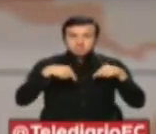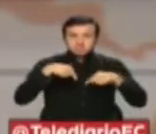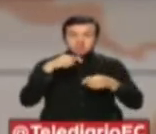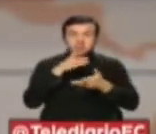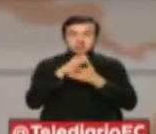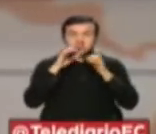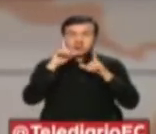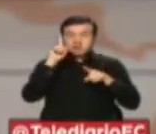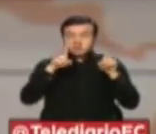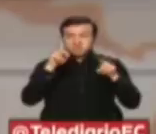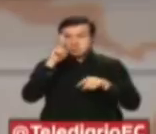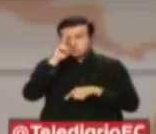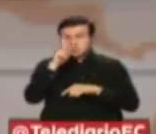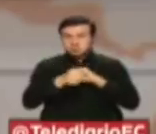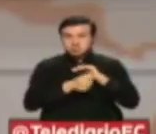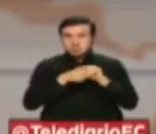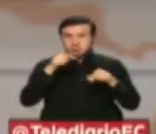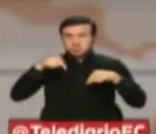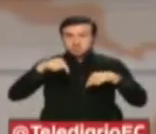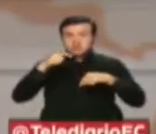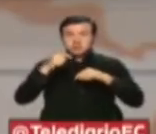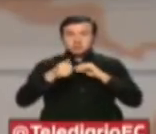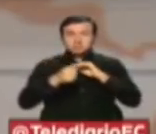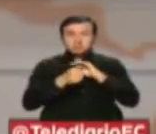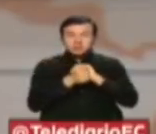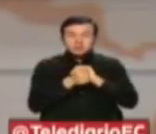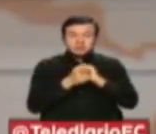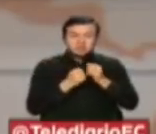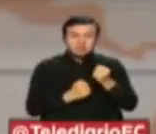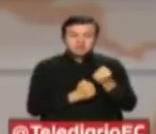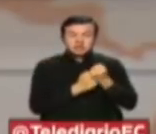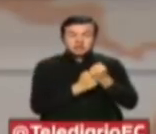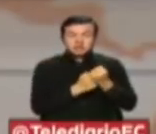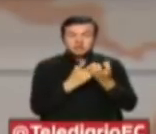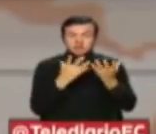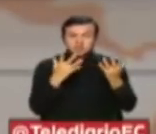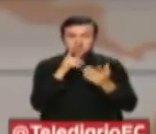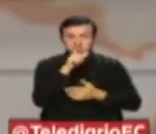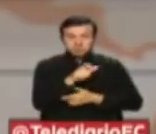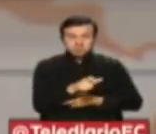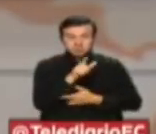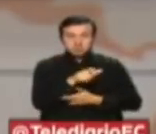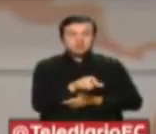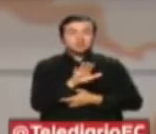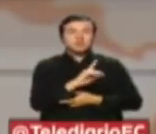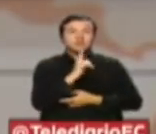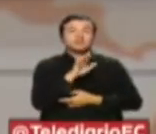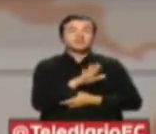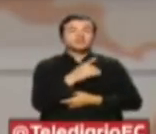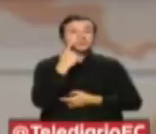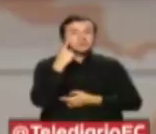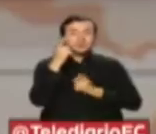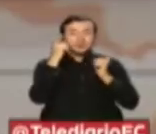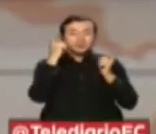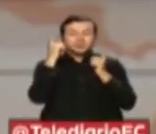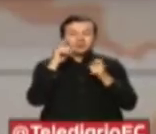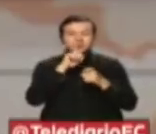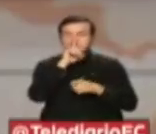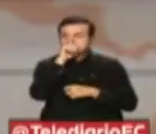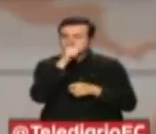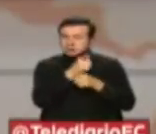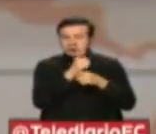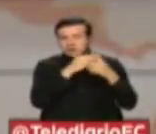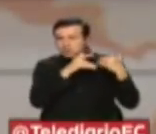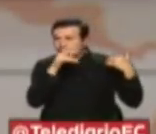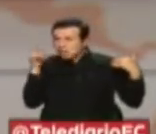comunicación hay topos enquistados que defienden a un señor que lo único que quería es tener el poder para siempre